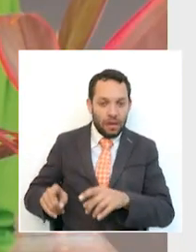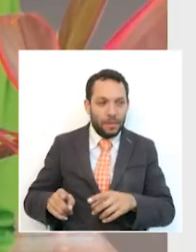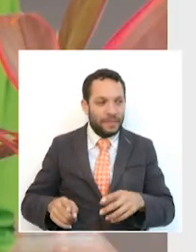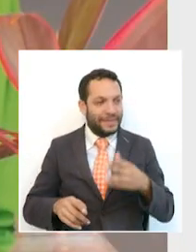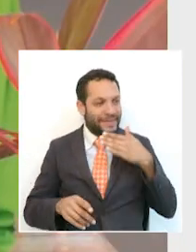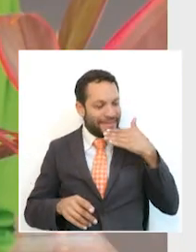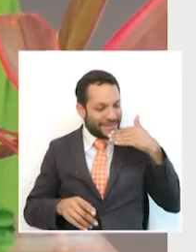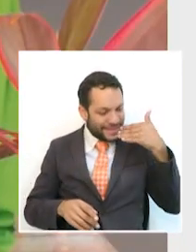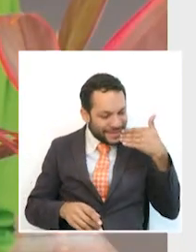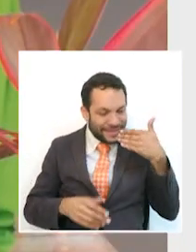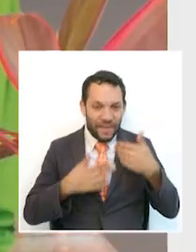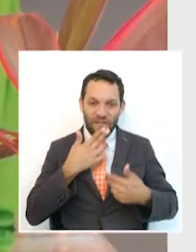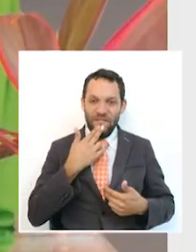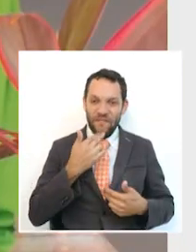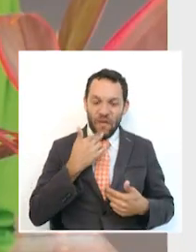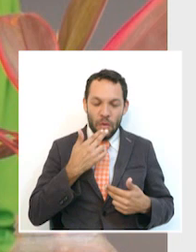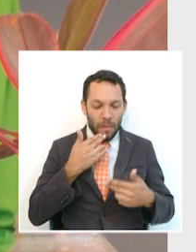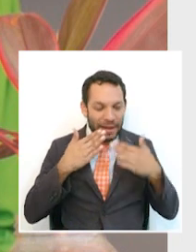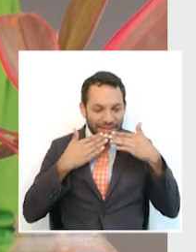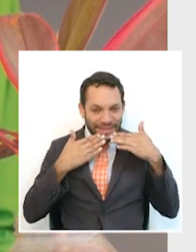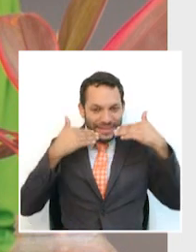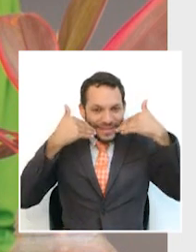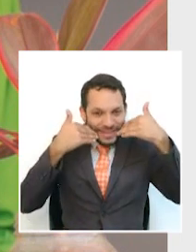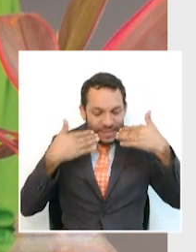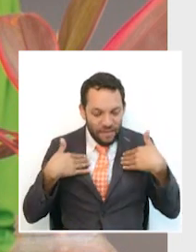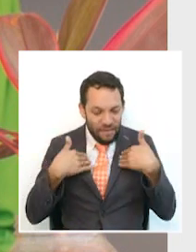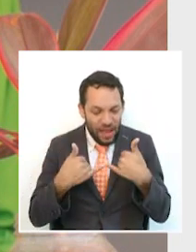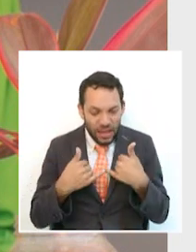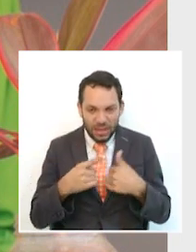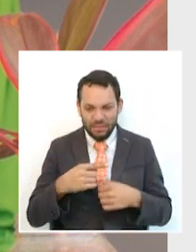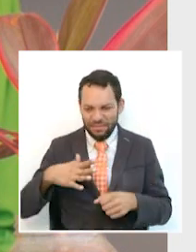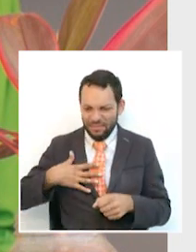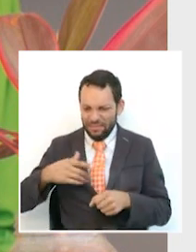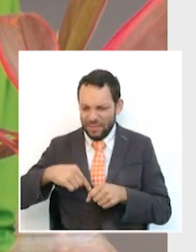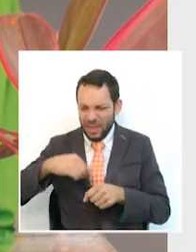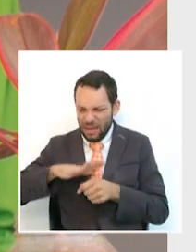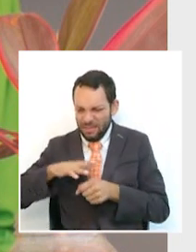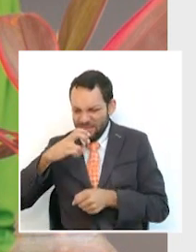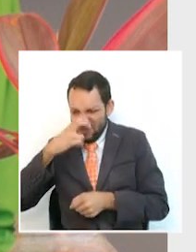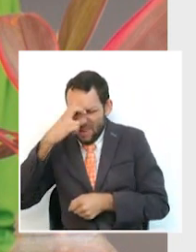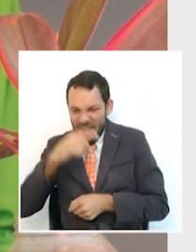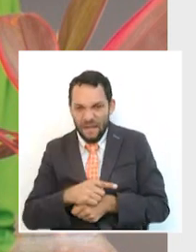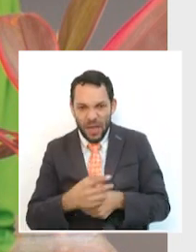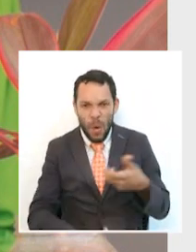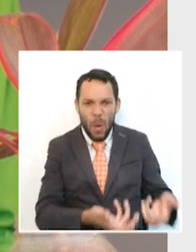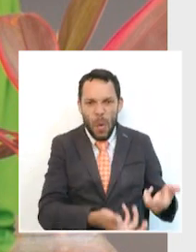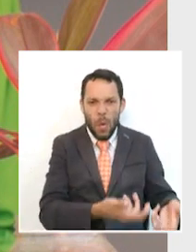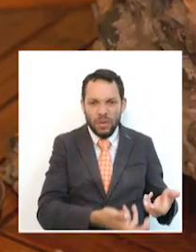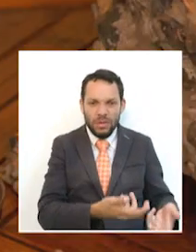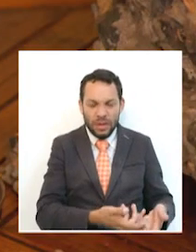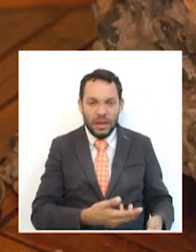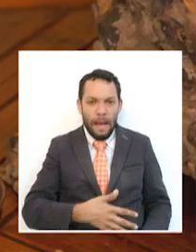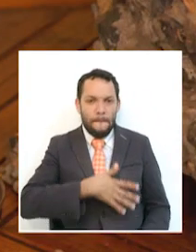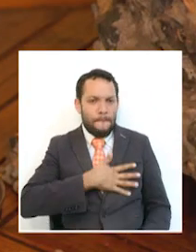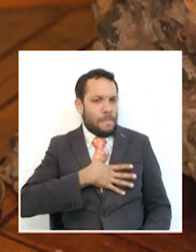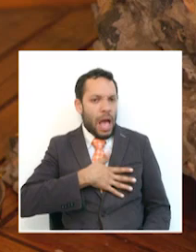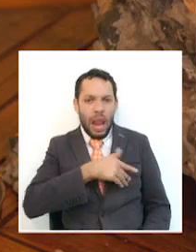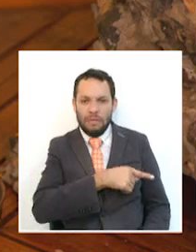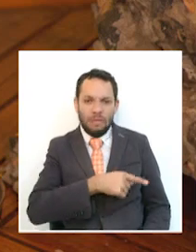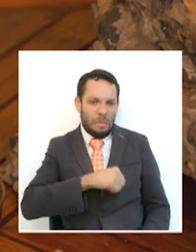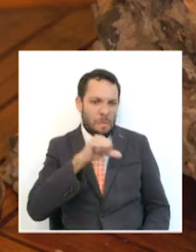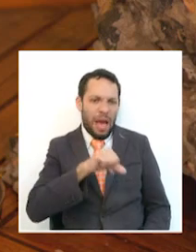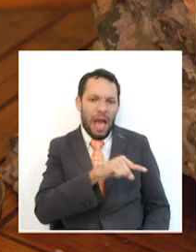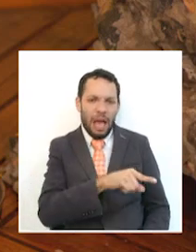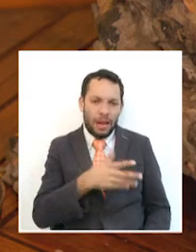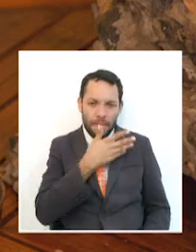cocinar con alegría esto es importante cuando usted tenga rabia y esté nogada como le queda el alimento ponerse a pensar en esto entonces por